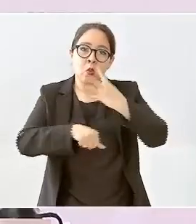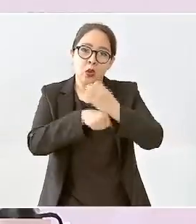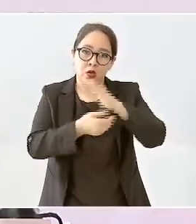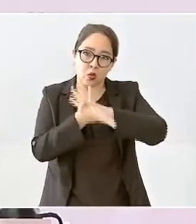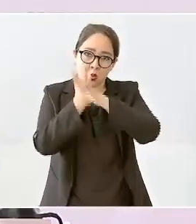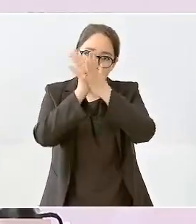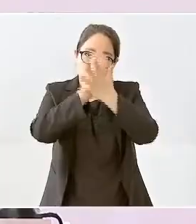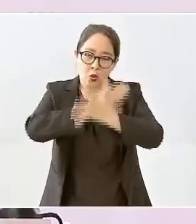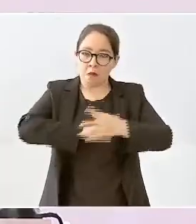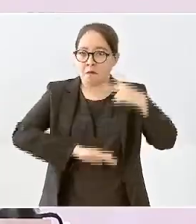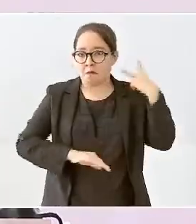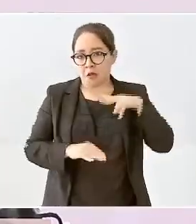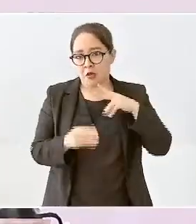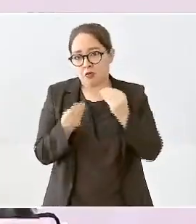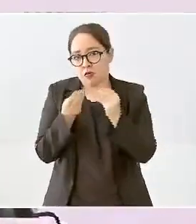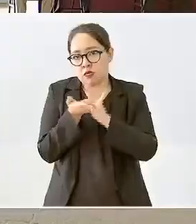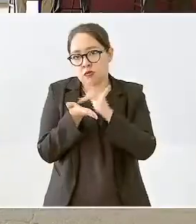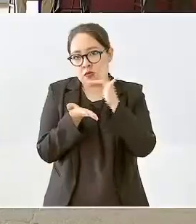Veracruz. Muchas gracias por eso.